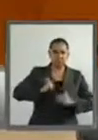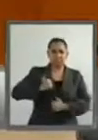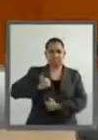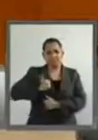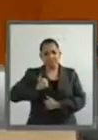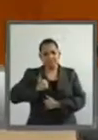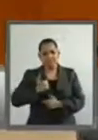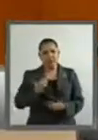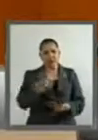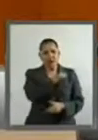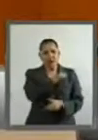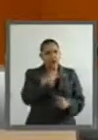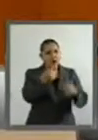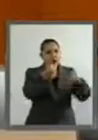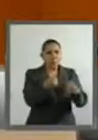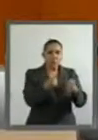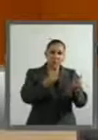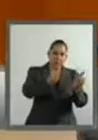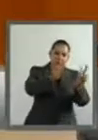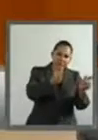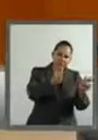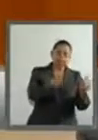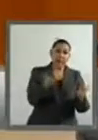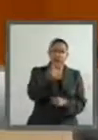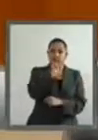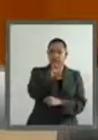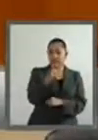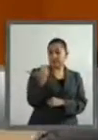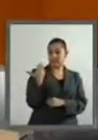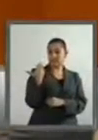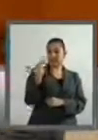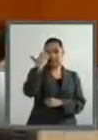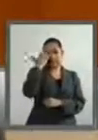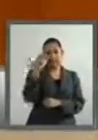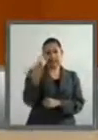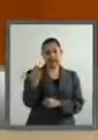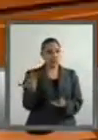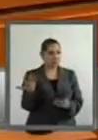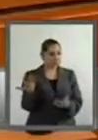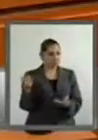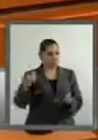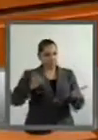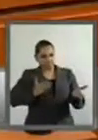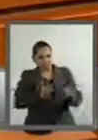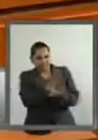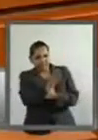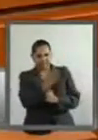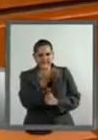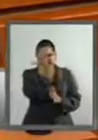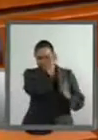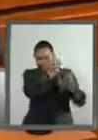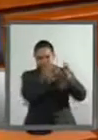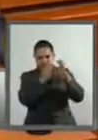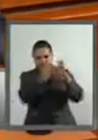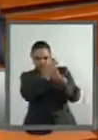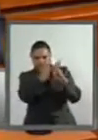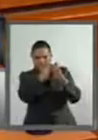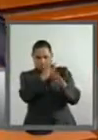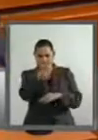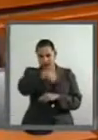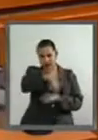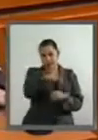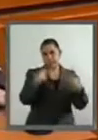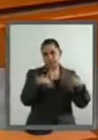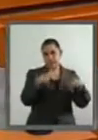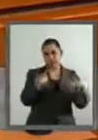cuestiones de seguridad, y recientemente, claro, que tiene que ver con el espionaje de activistas sociales, ahora